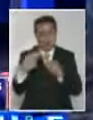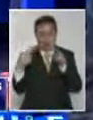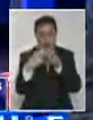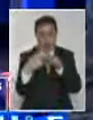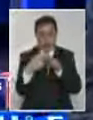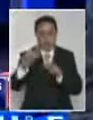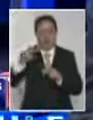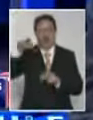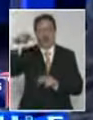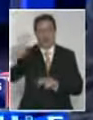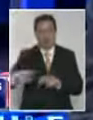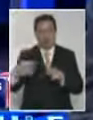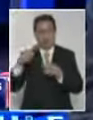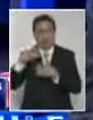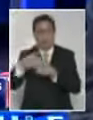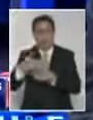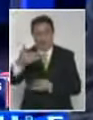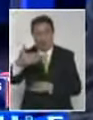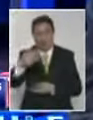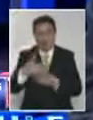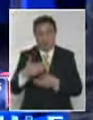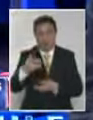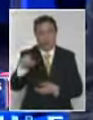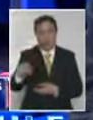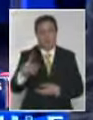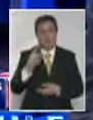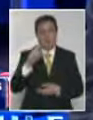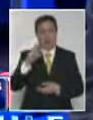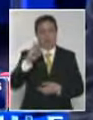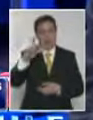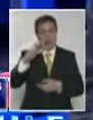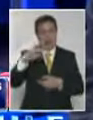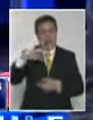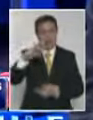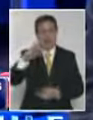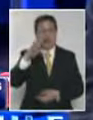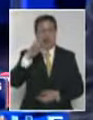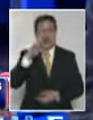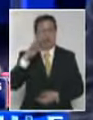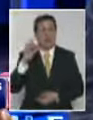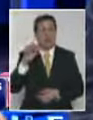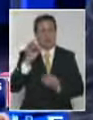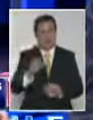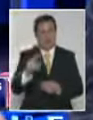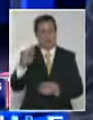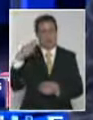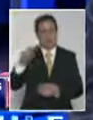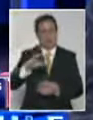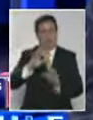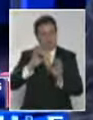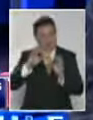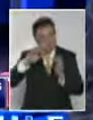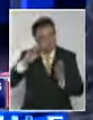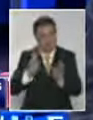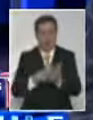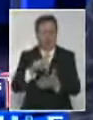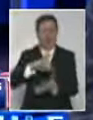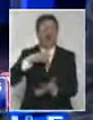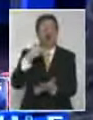los dueños del Mercurio. Y de ese punto de vista yo quiero decir que el Mercurio fue derechamente golpista. O sea,